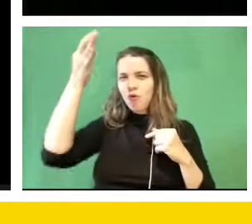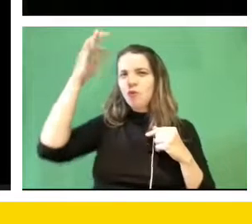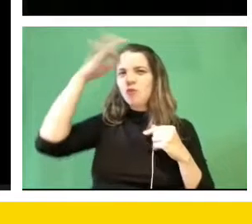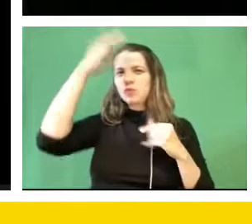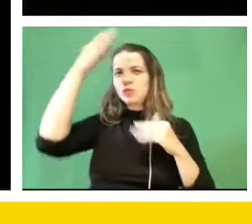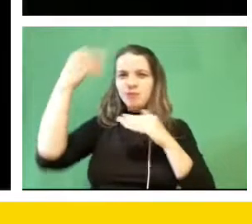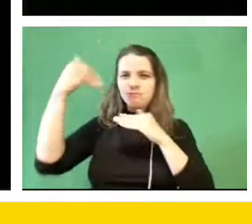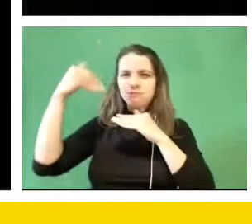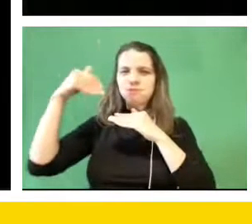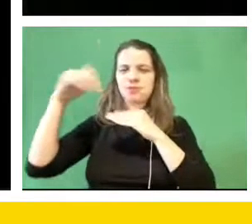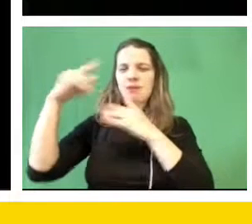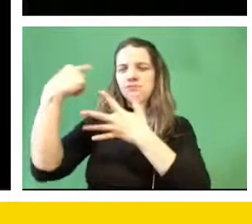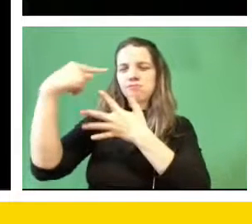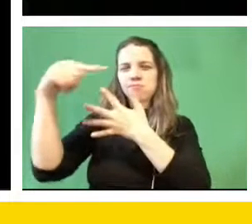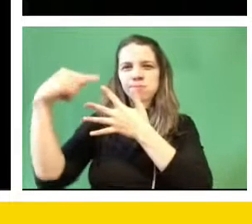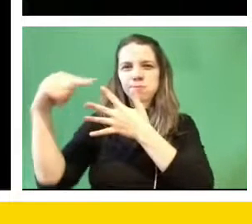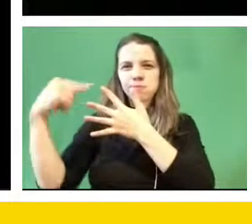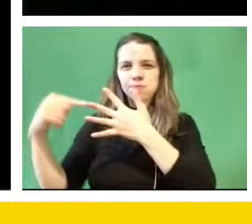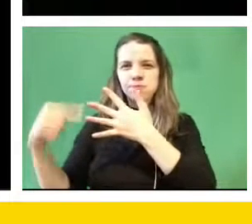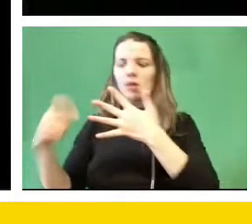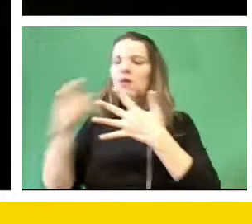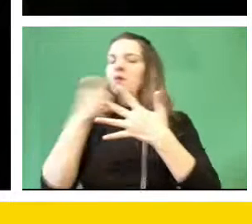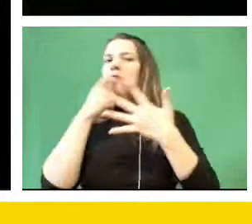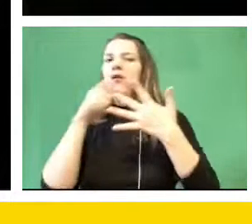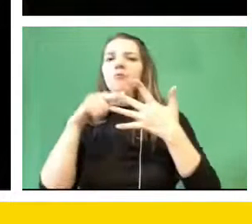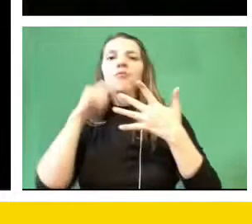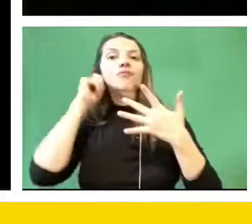que generalmente no se tocan